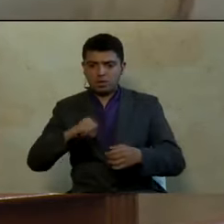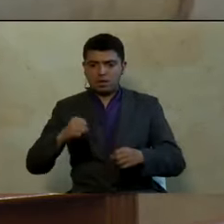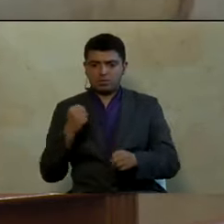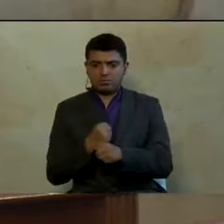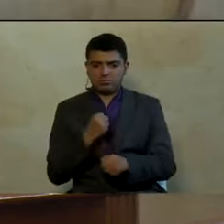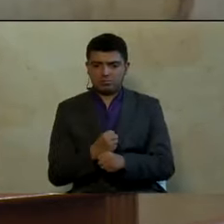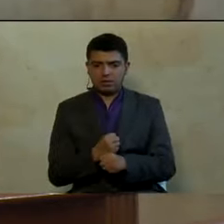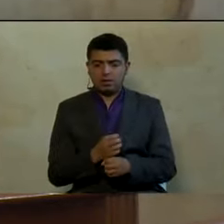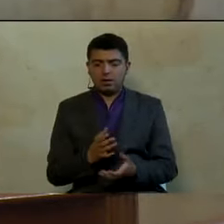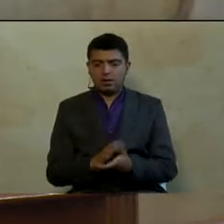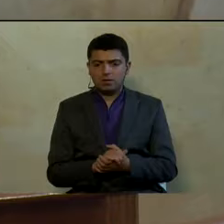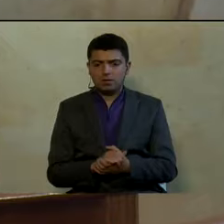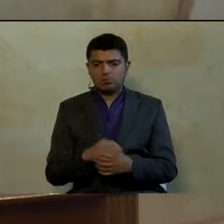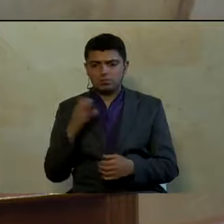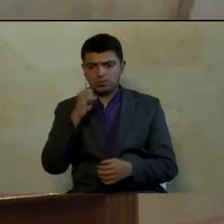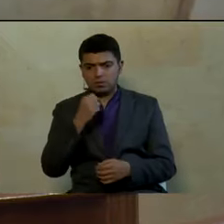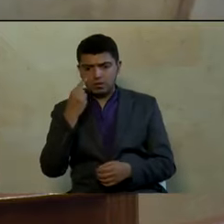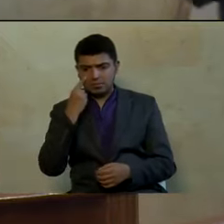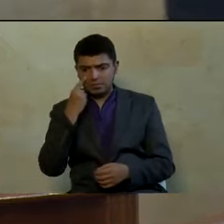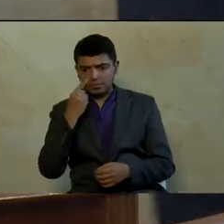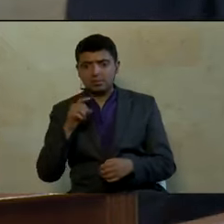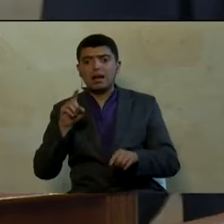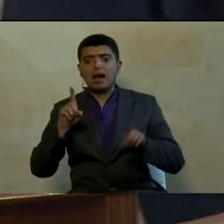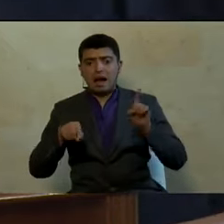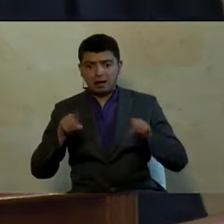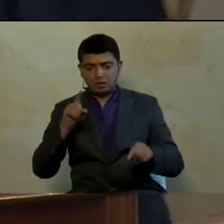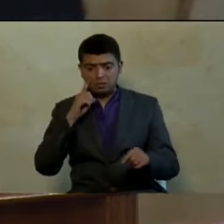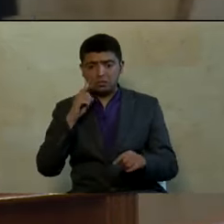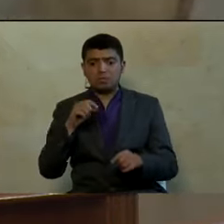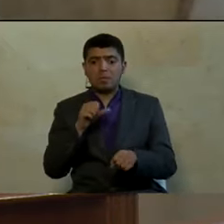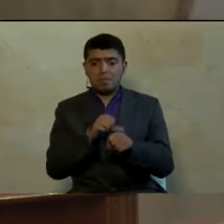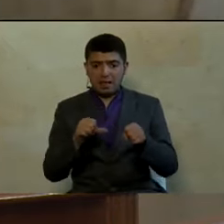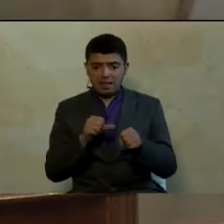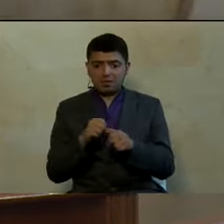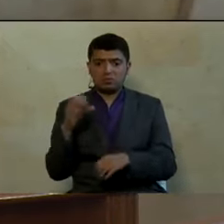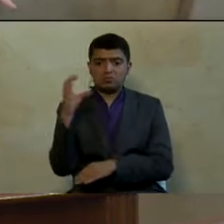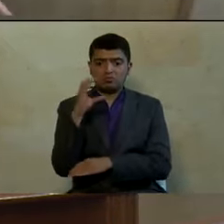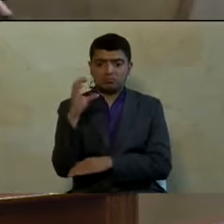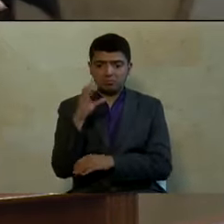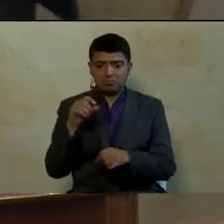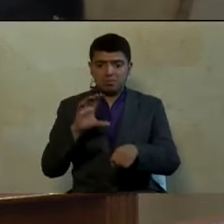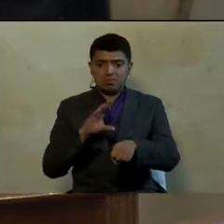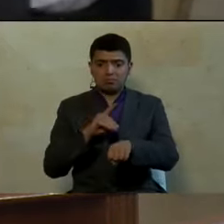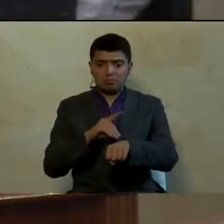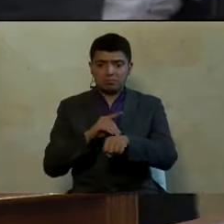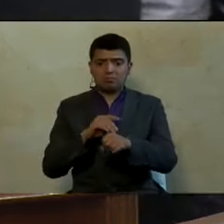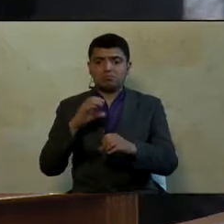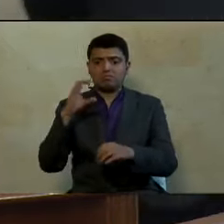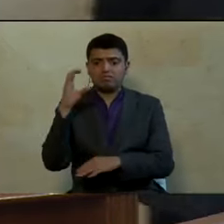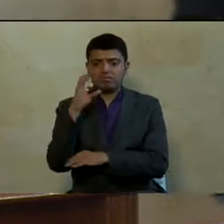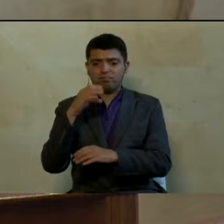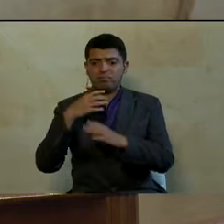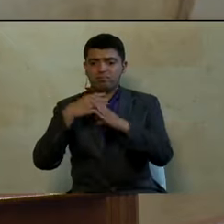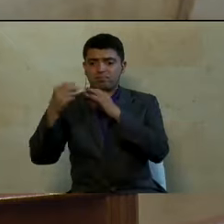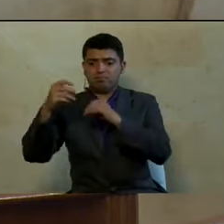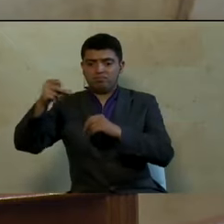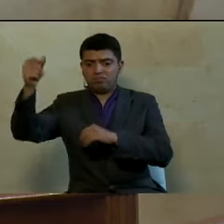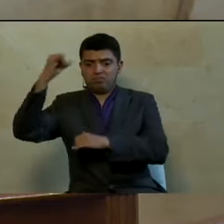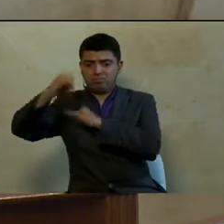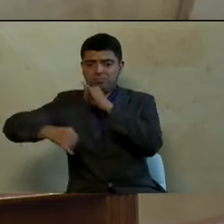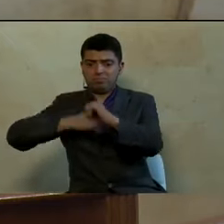muchos médicos colombianos se han tenido que ir al exterior donde existe la especialidad de cirugía